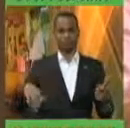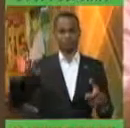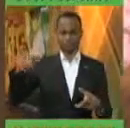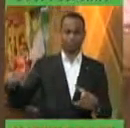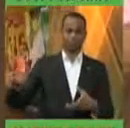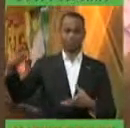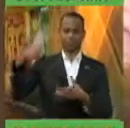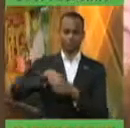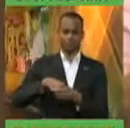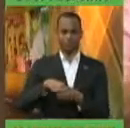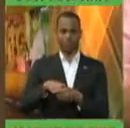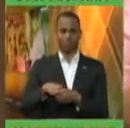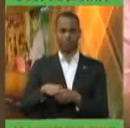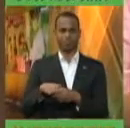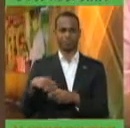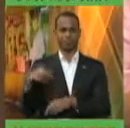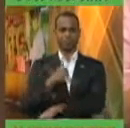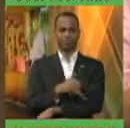integra